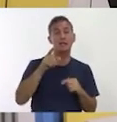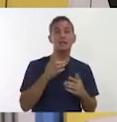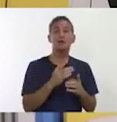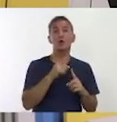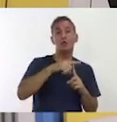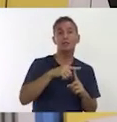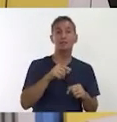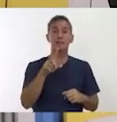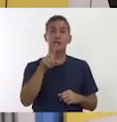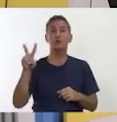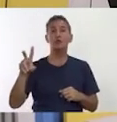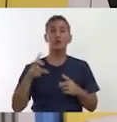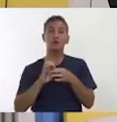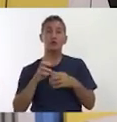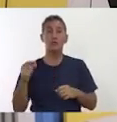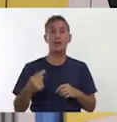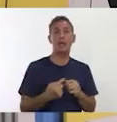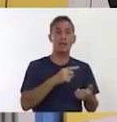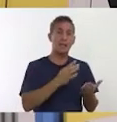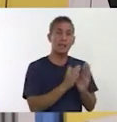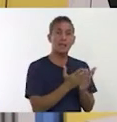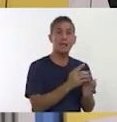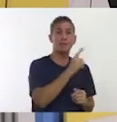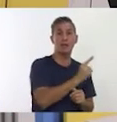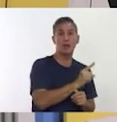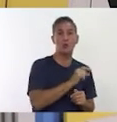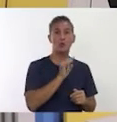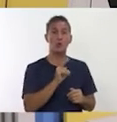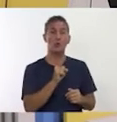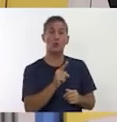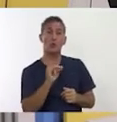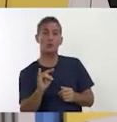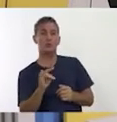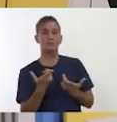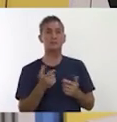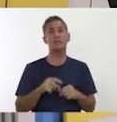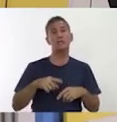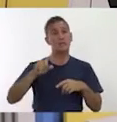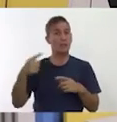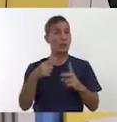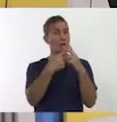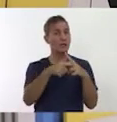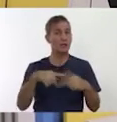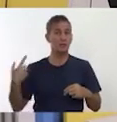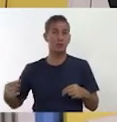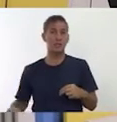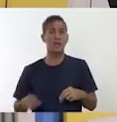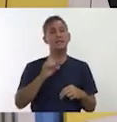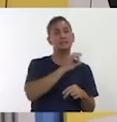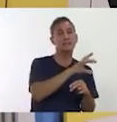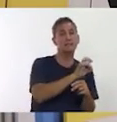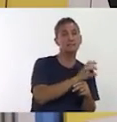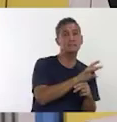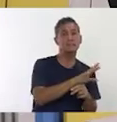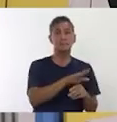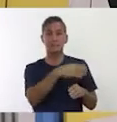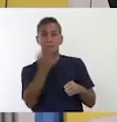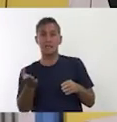12 grados, de la página 1 a la 19. Y vamos a resolver los ejercicios